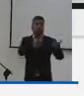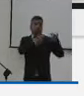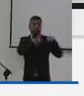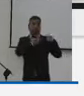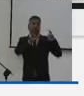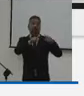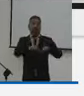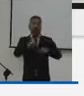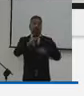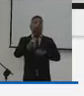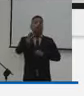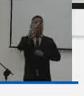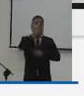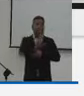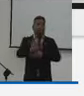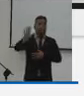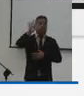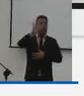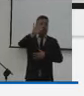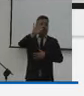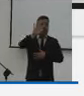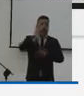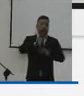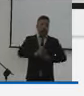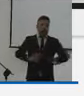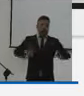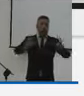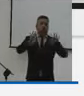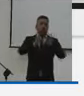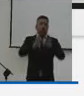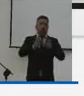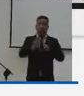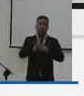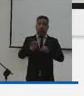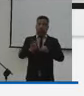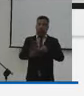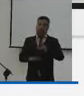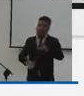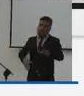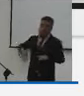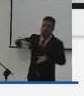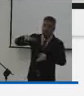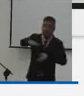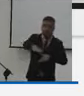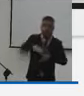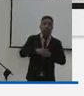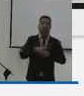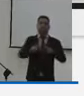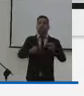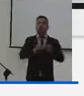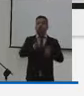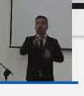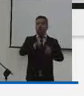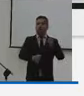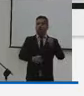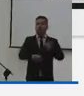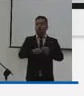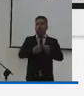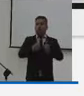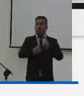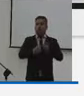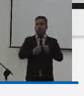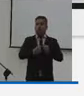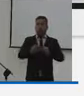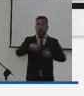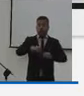la tengan los departamentos yo creo que eso es un paso gigante y aquí hay para terminar algo y es